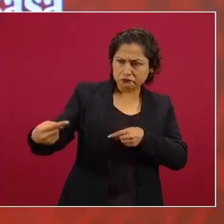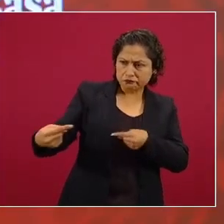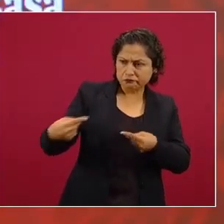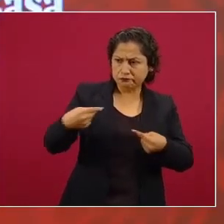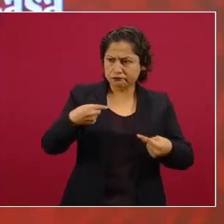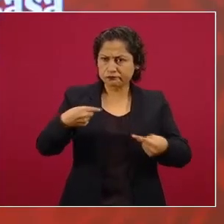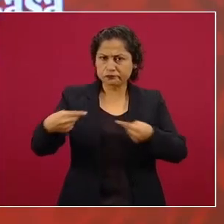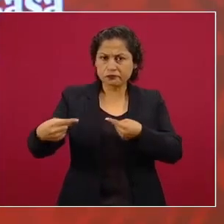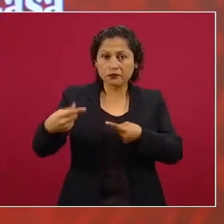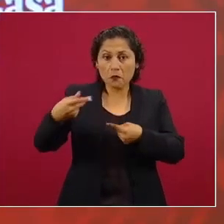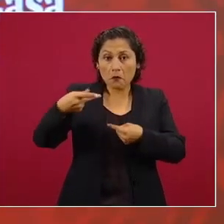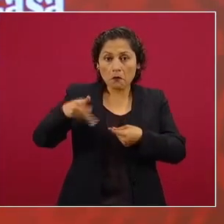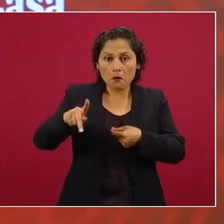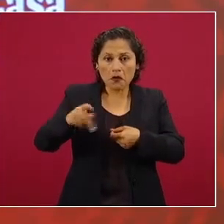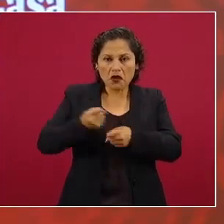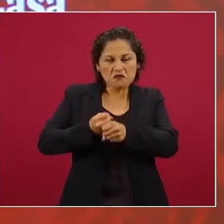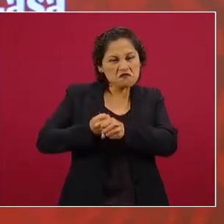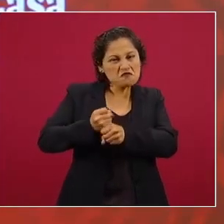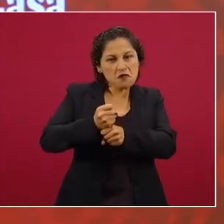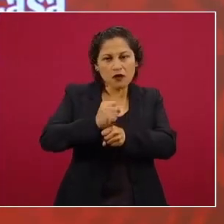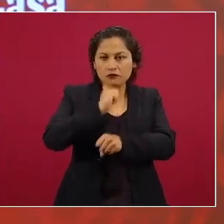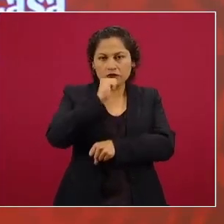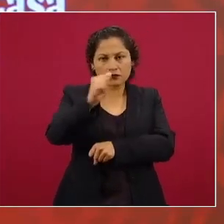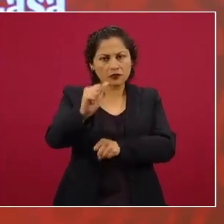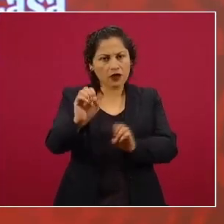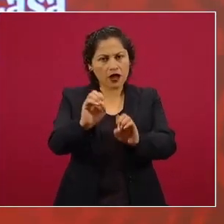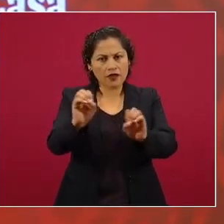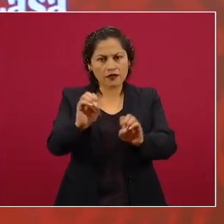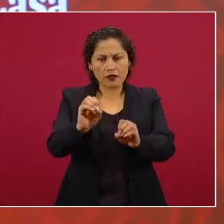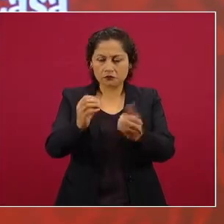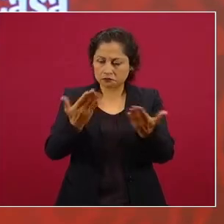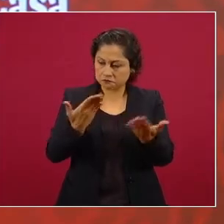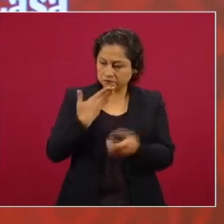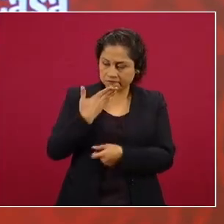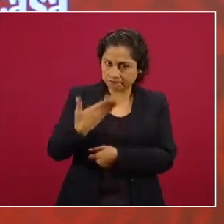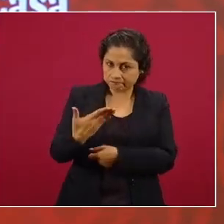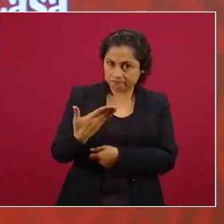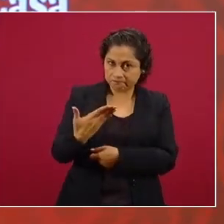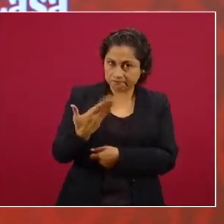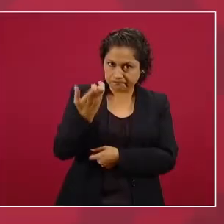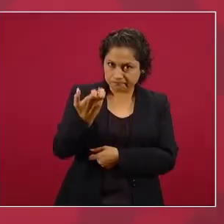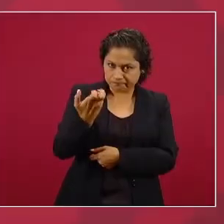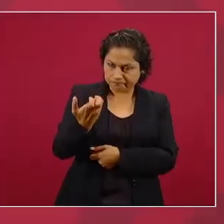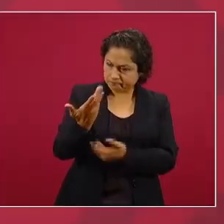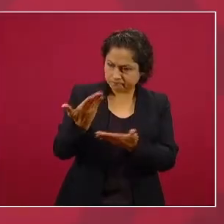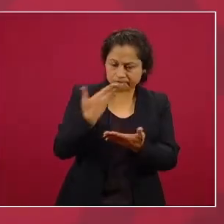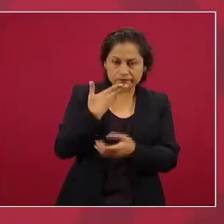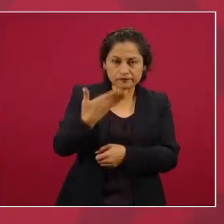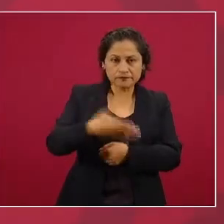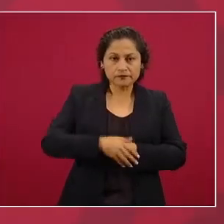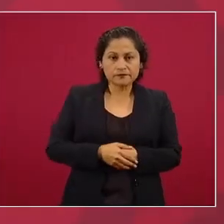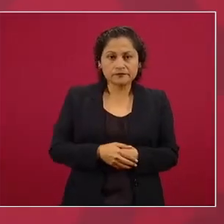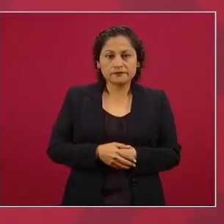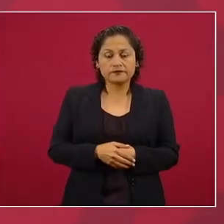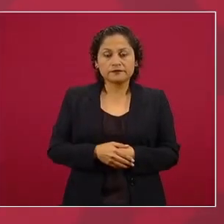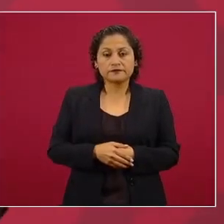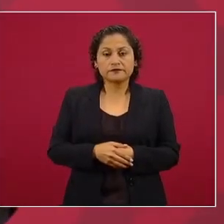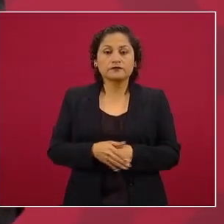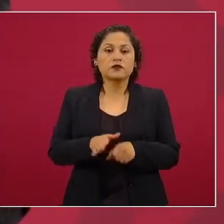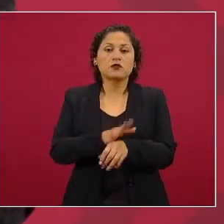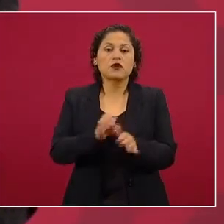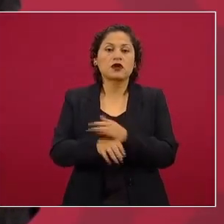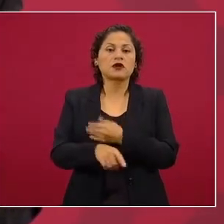y eso hay que reconocerlo. El que